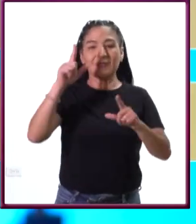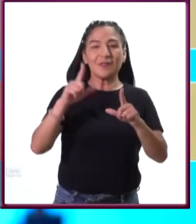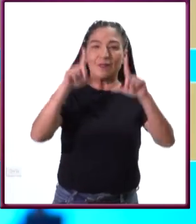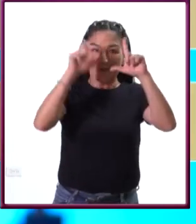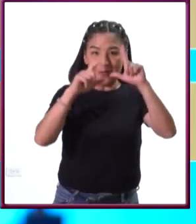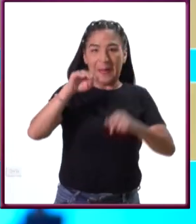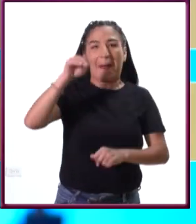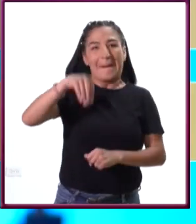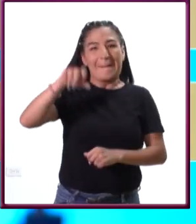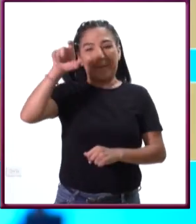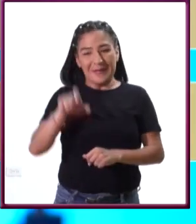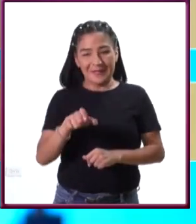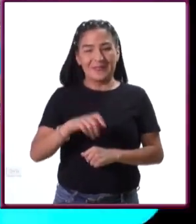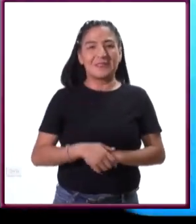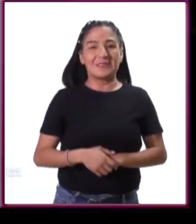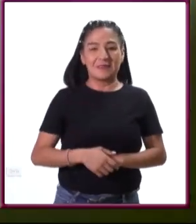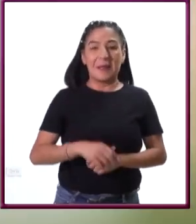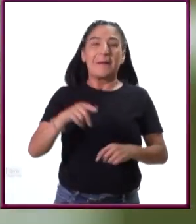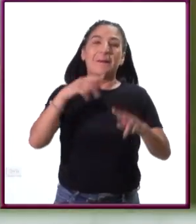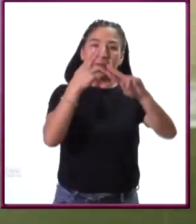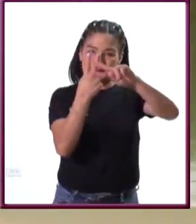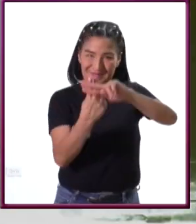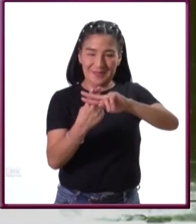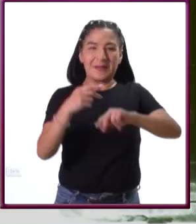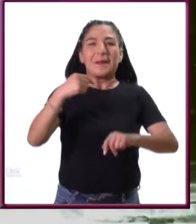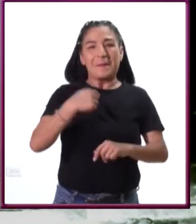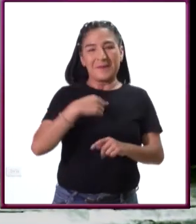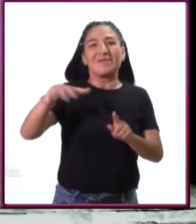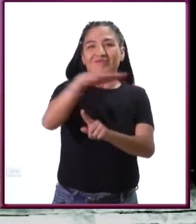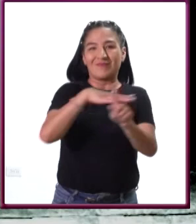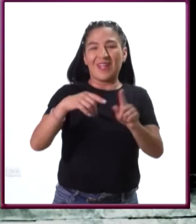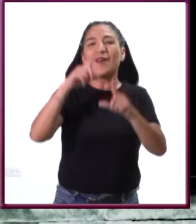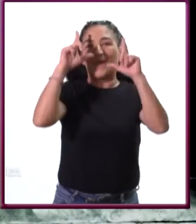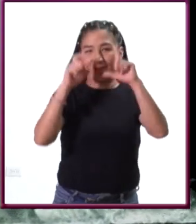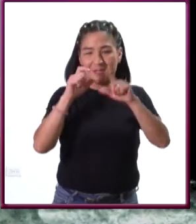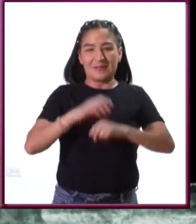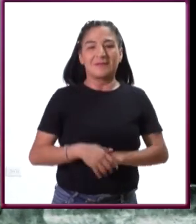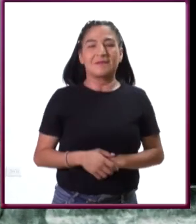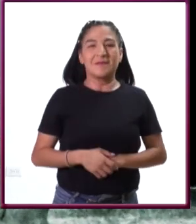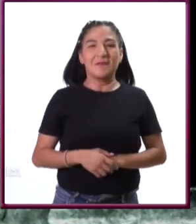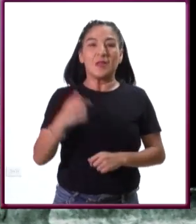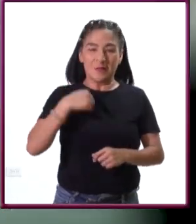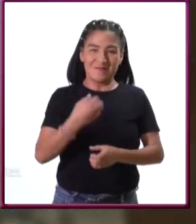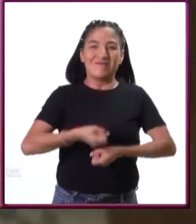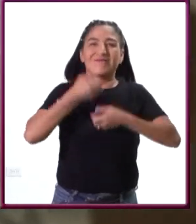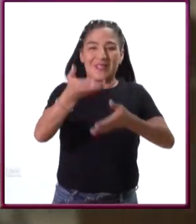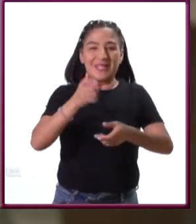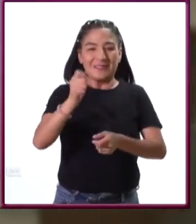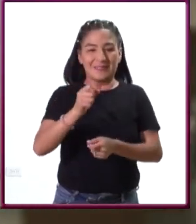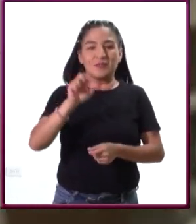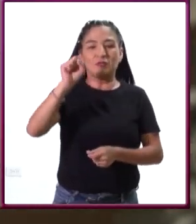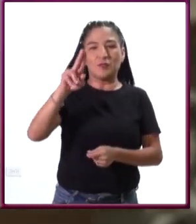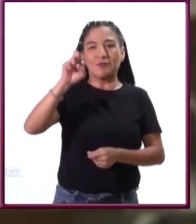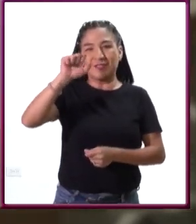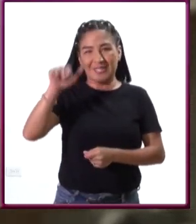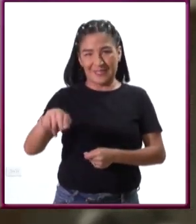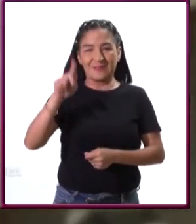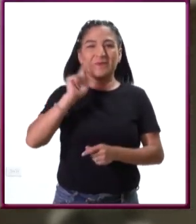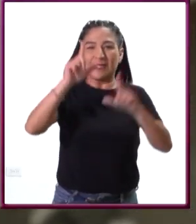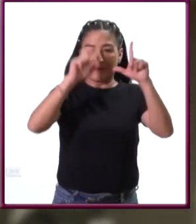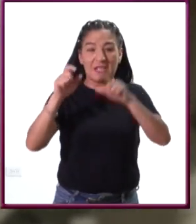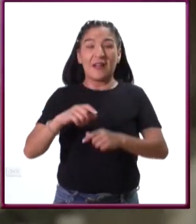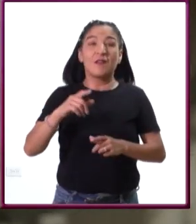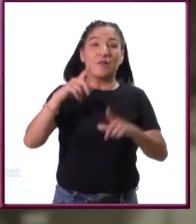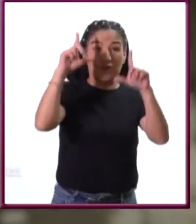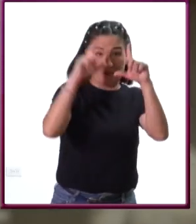fotográficamx y mi entorno en una foto. Te comparto esta frase de la escritora Susan Sontag. Las fotografías alteran